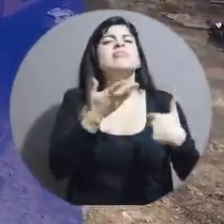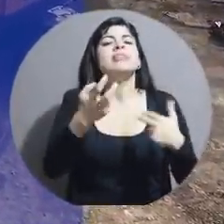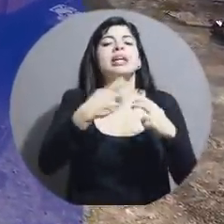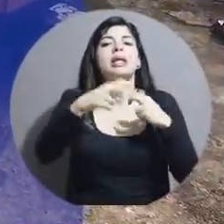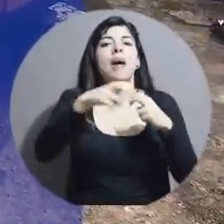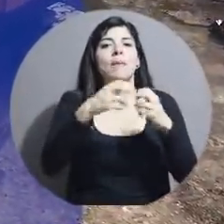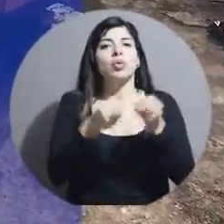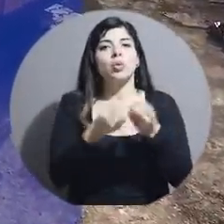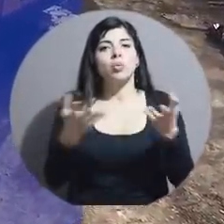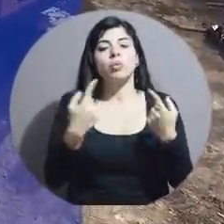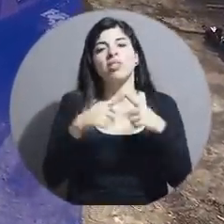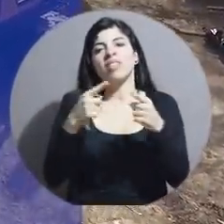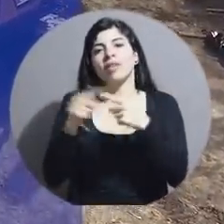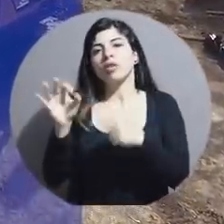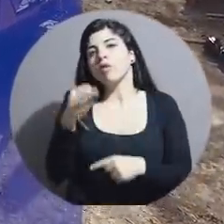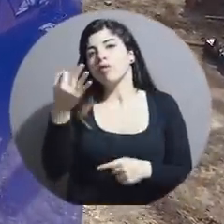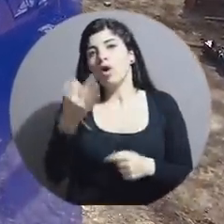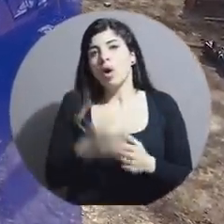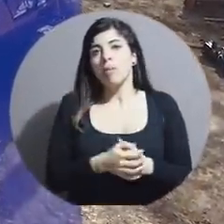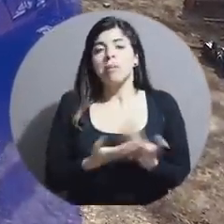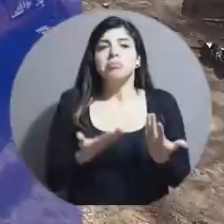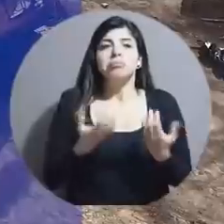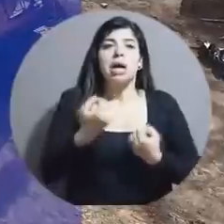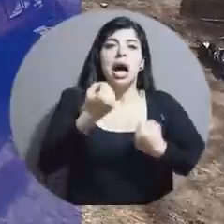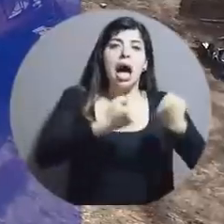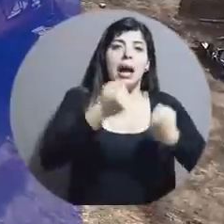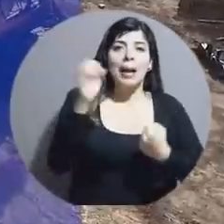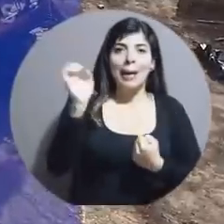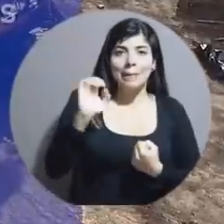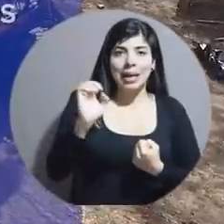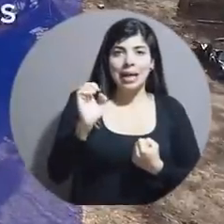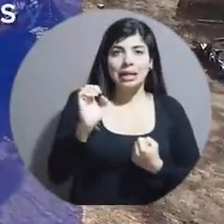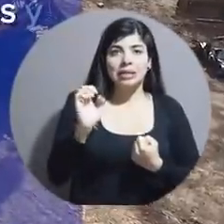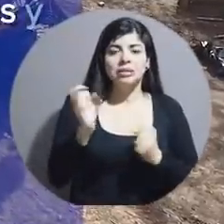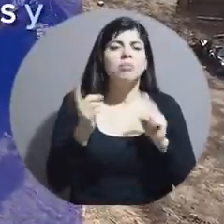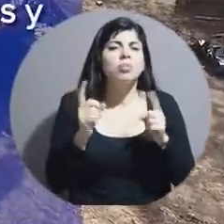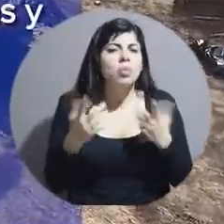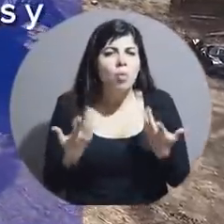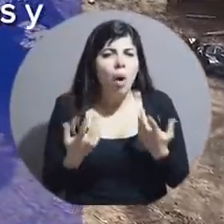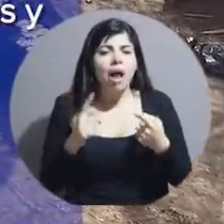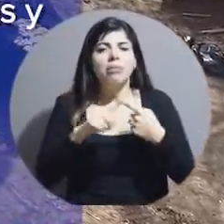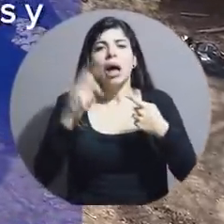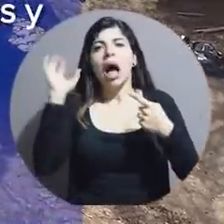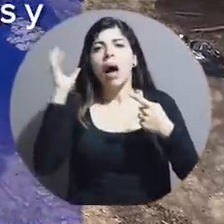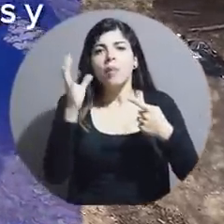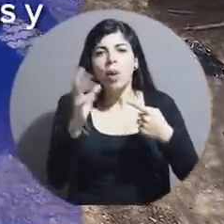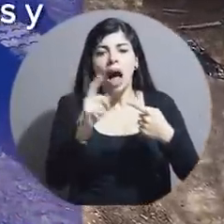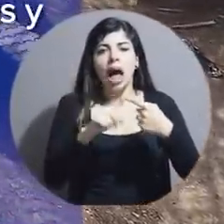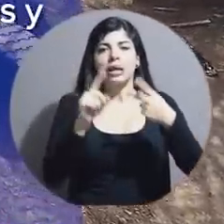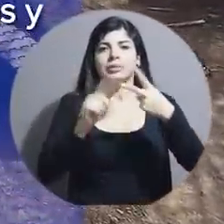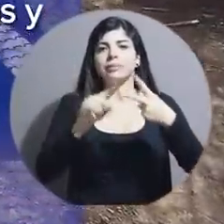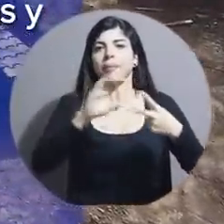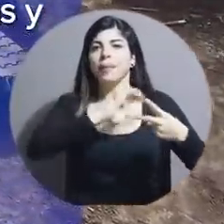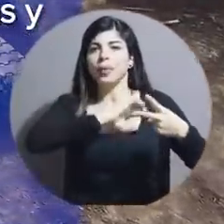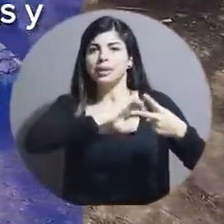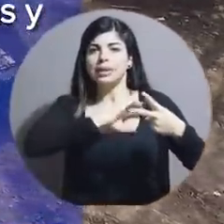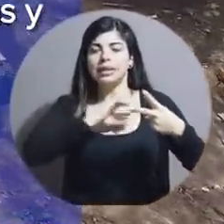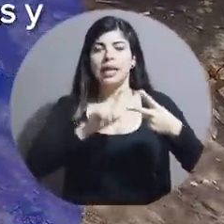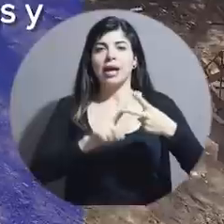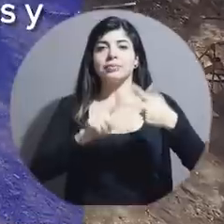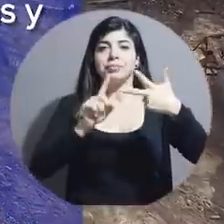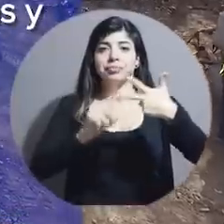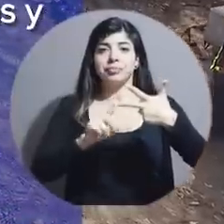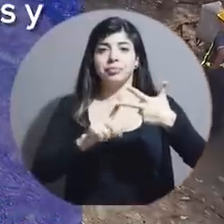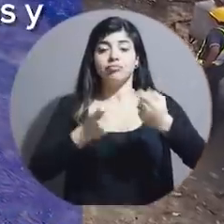público en todas sus modalidades, vehículos de emergencia, entre ellos ambulancias, cuerpos